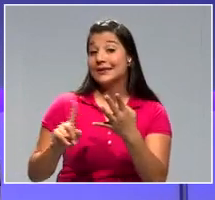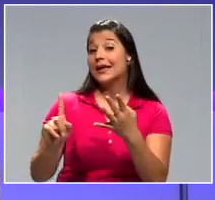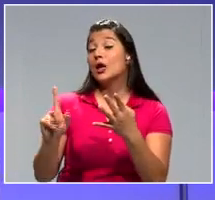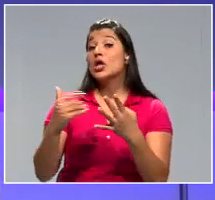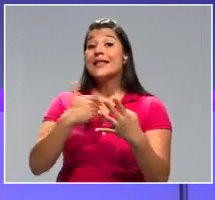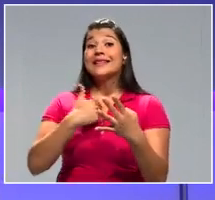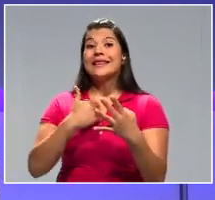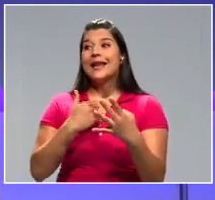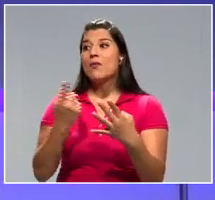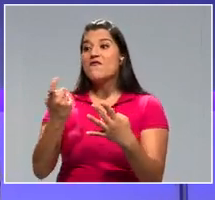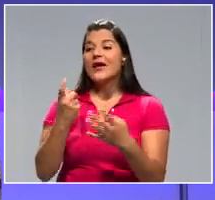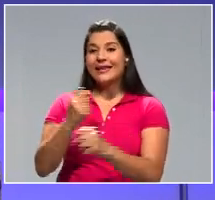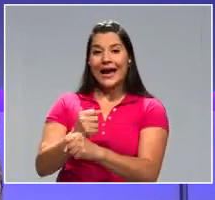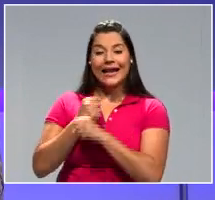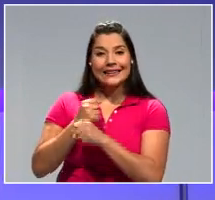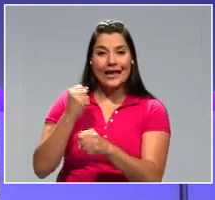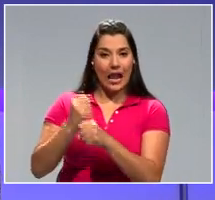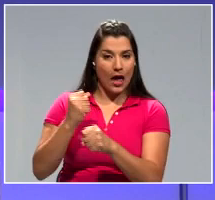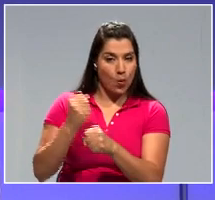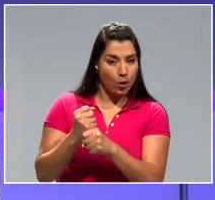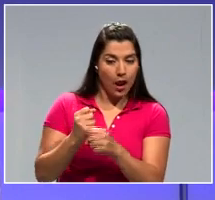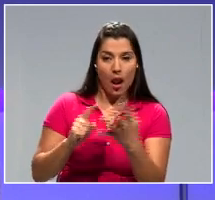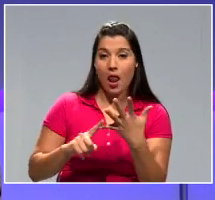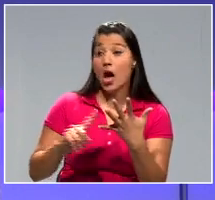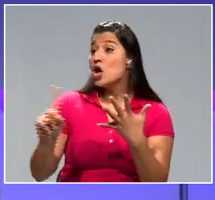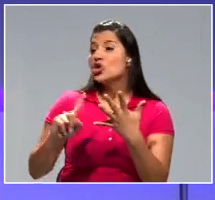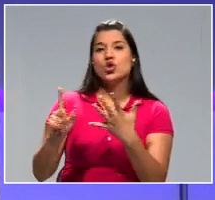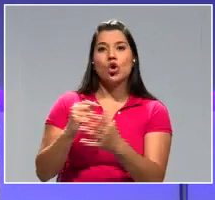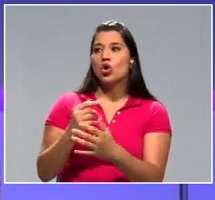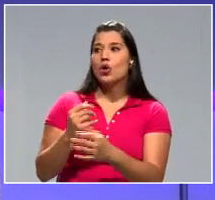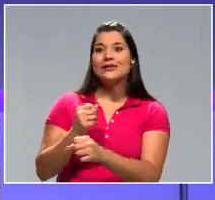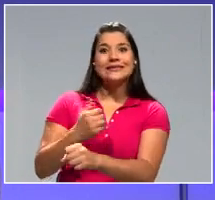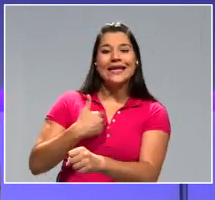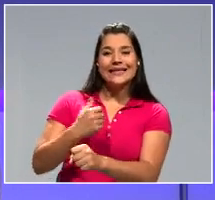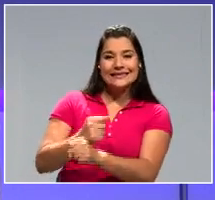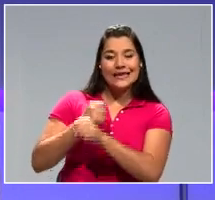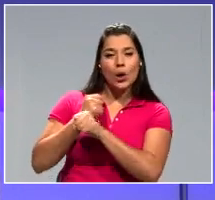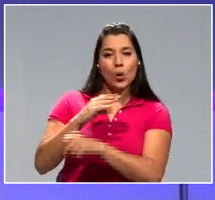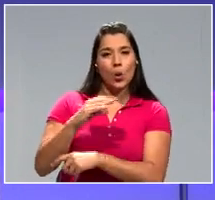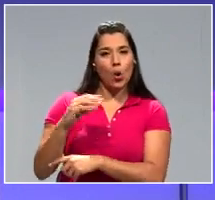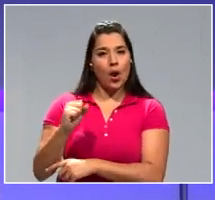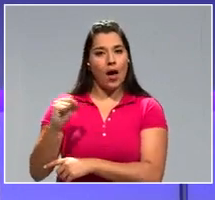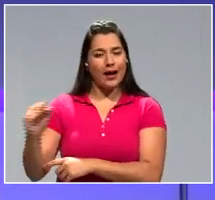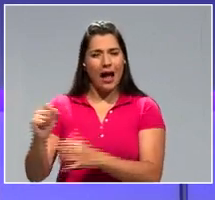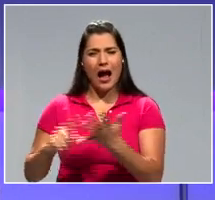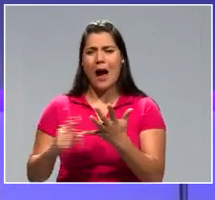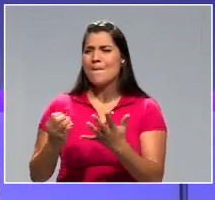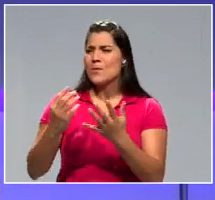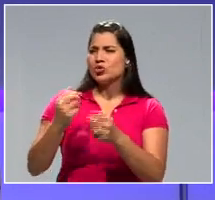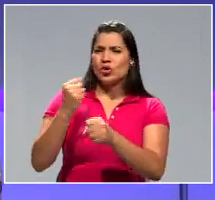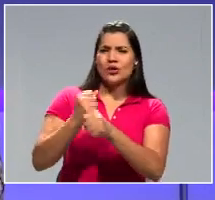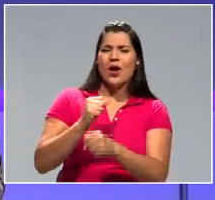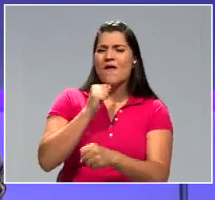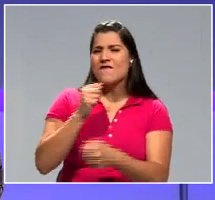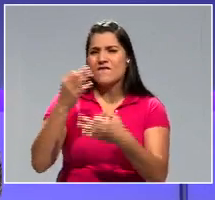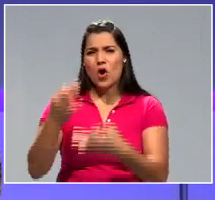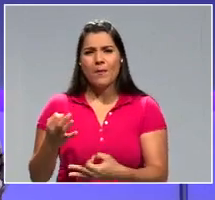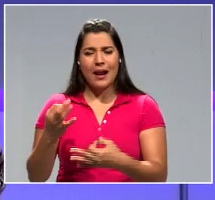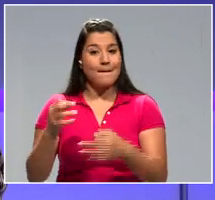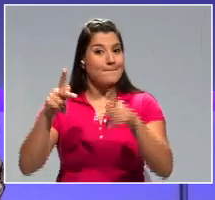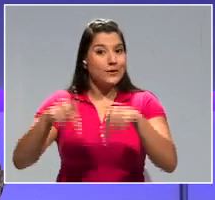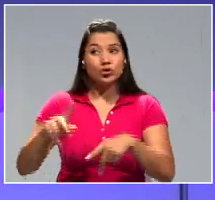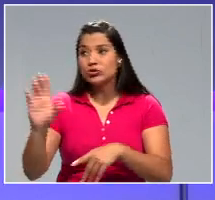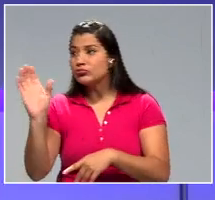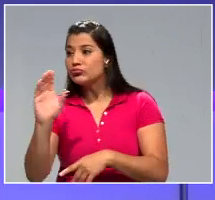de garantías laborales, no se les asegura a la caja. Hay mucho empleo estacional, empleo informal, la gente no